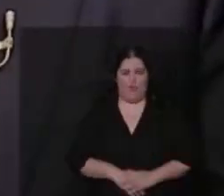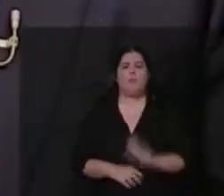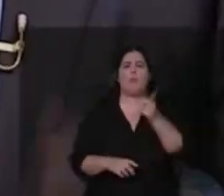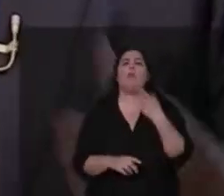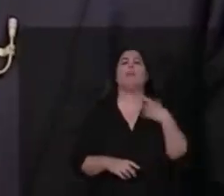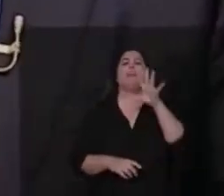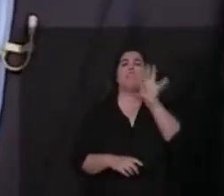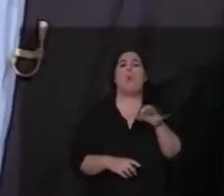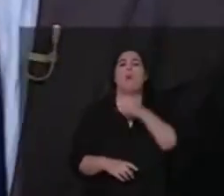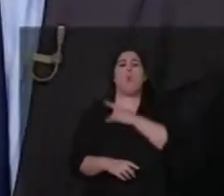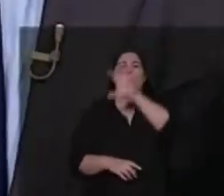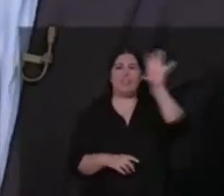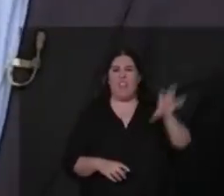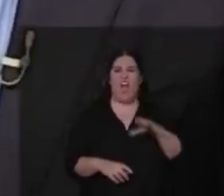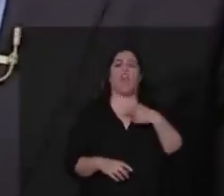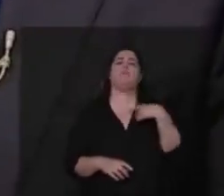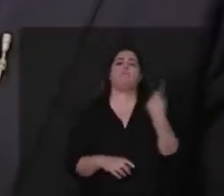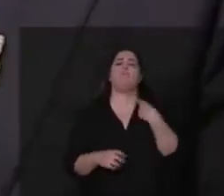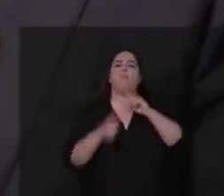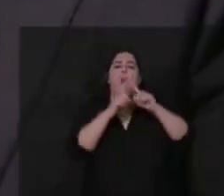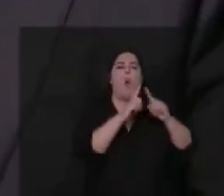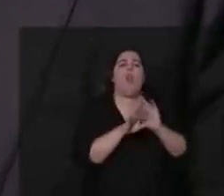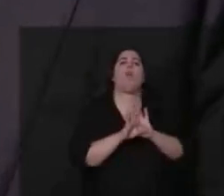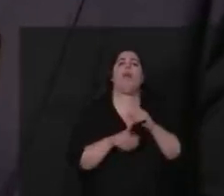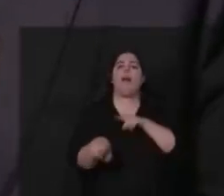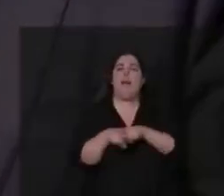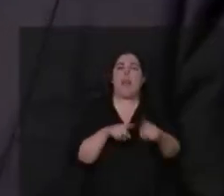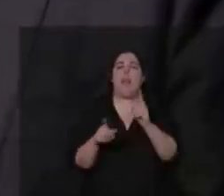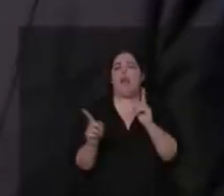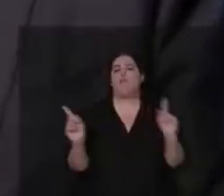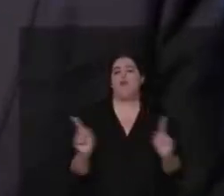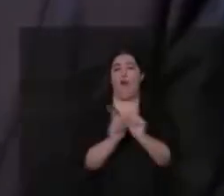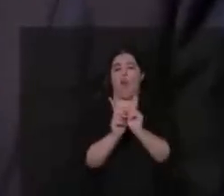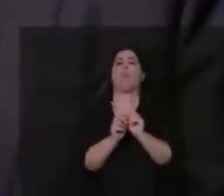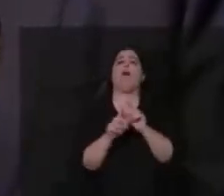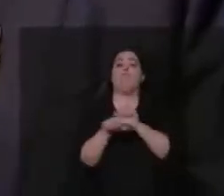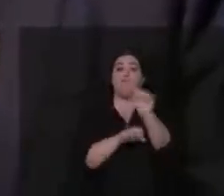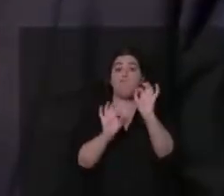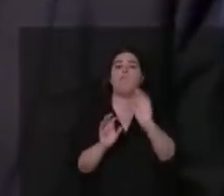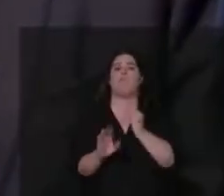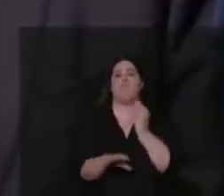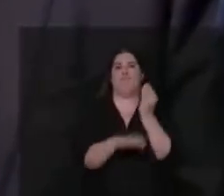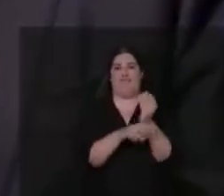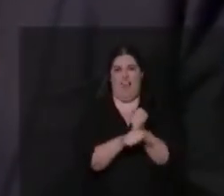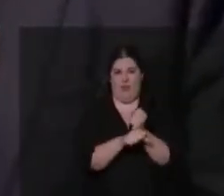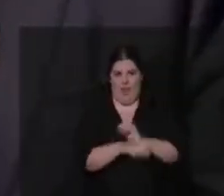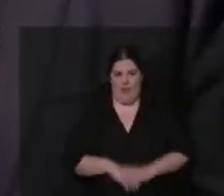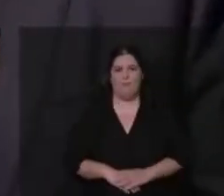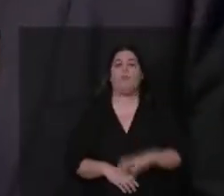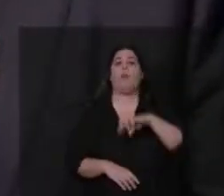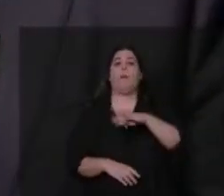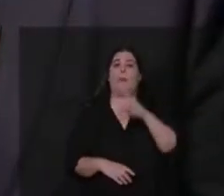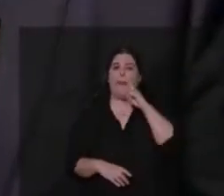universidades la preparación de carreras más cortas con salida laboral. 1,5 puntos del PBI va a estar asignado al presupuesto de universidades,